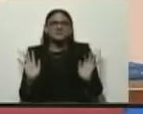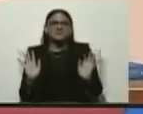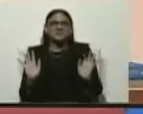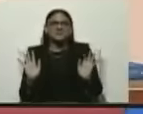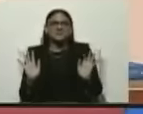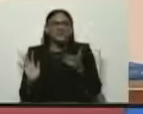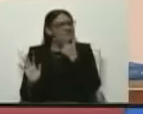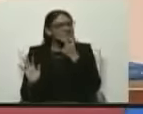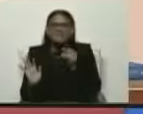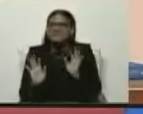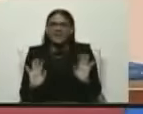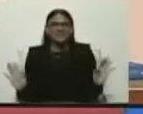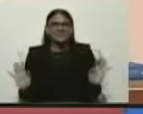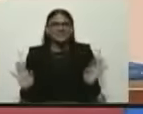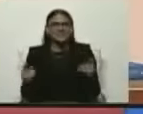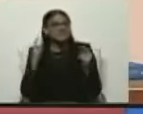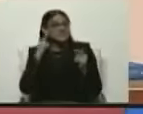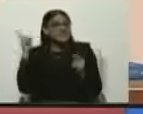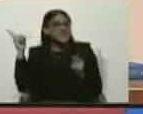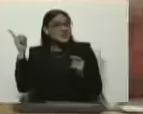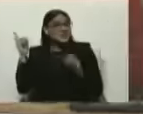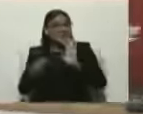es.